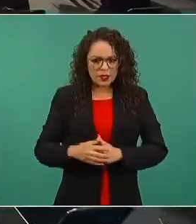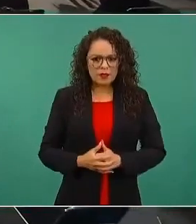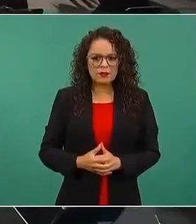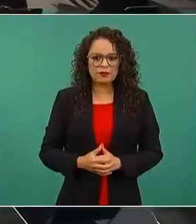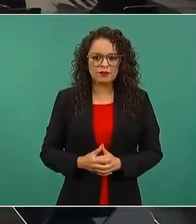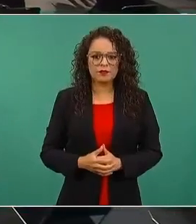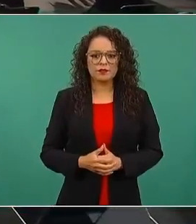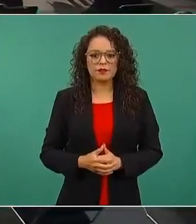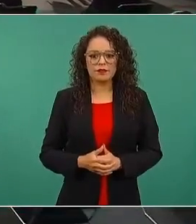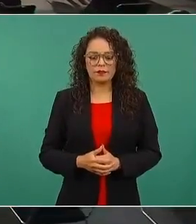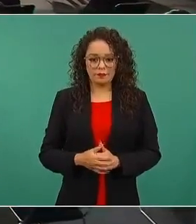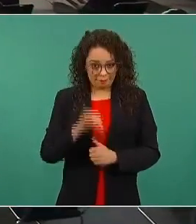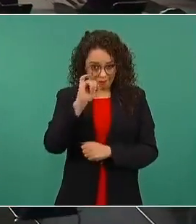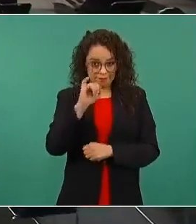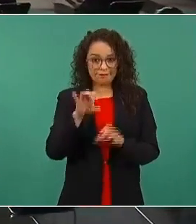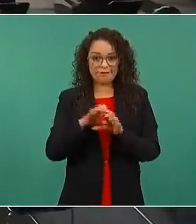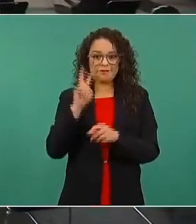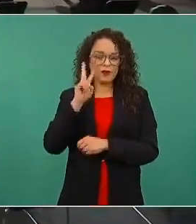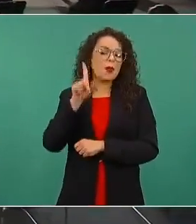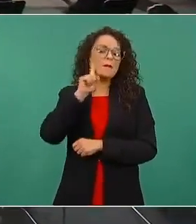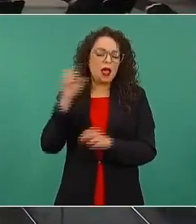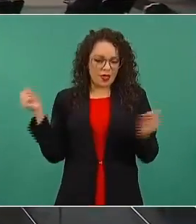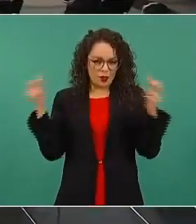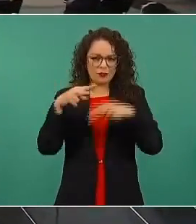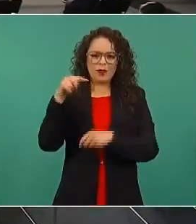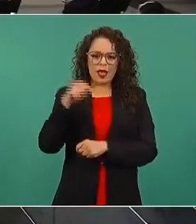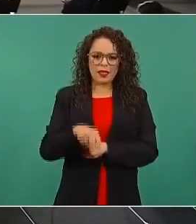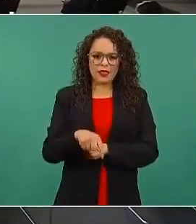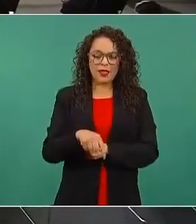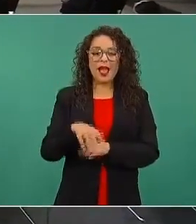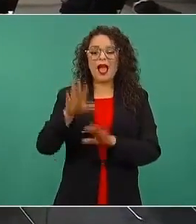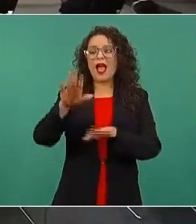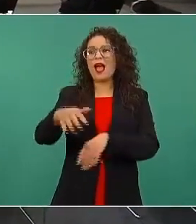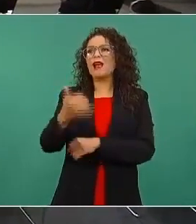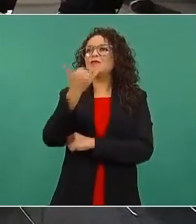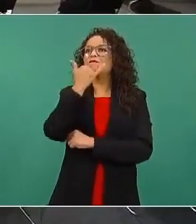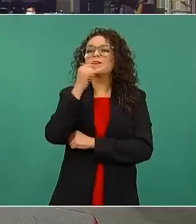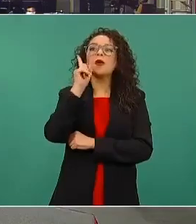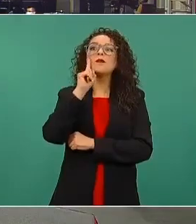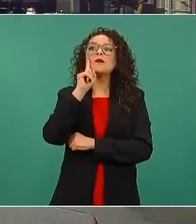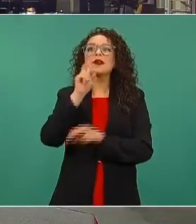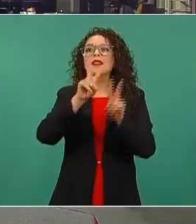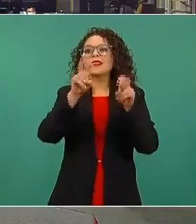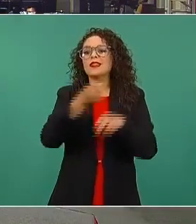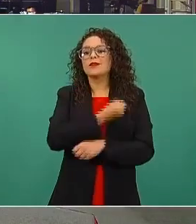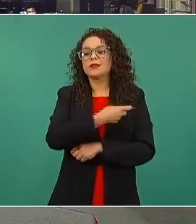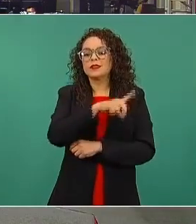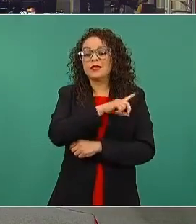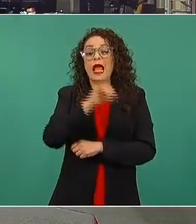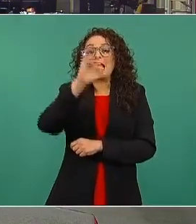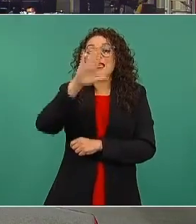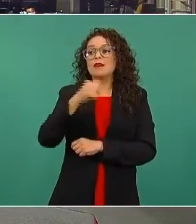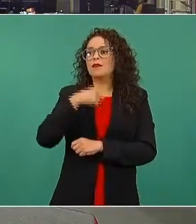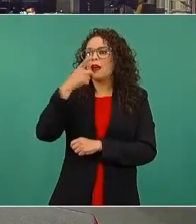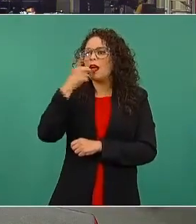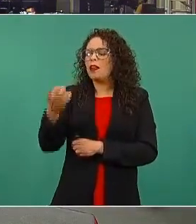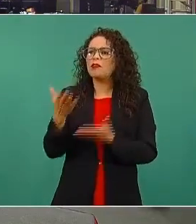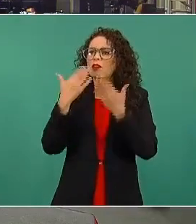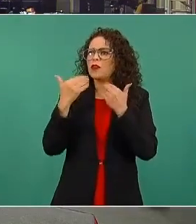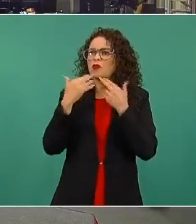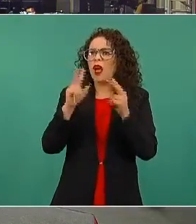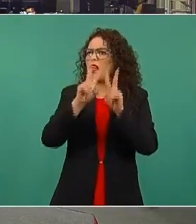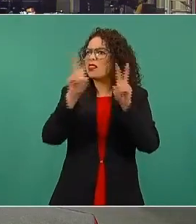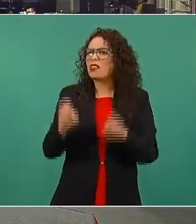Entonces, si les parece, mañana, pero mañana es también salud. Les iba yo a decir que no iba a haber